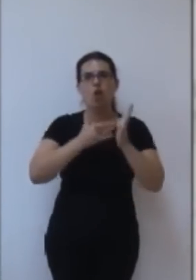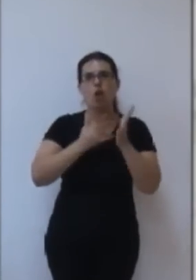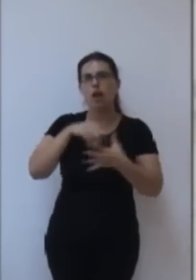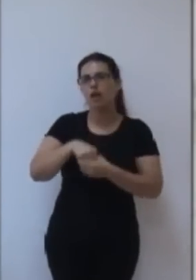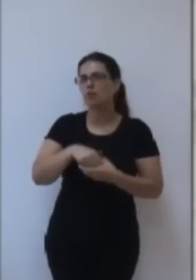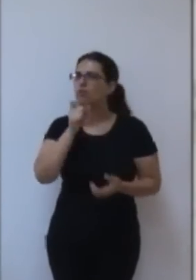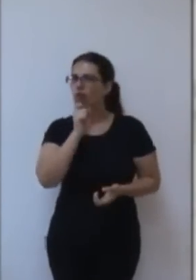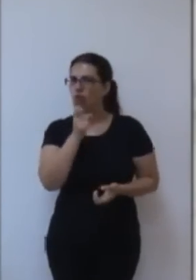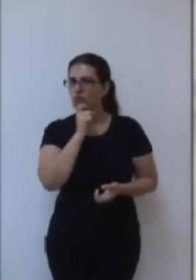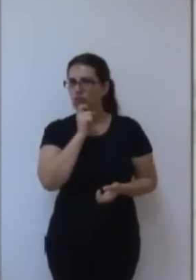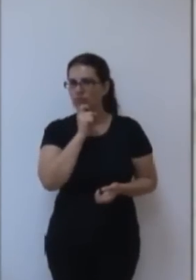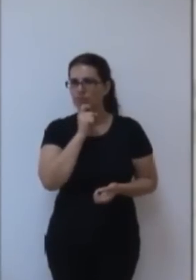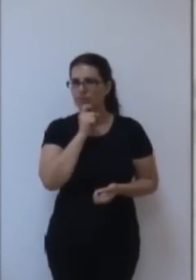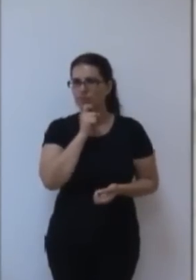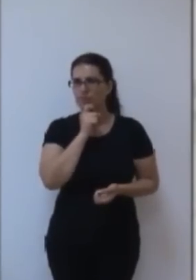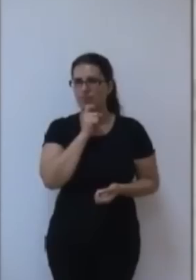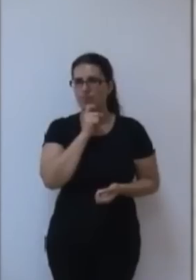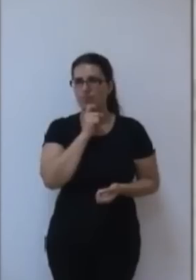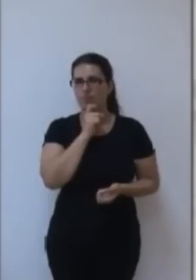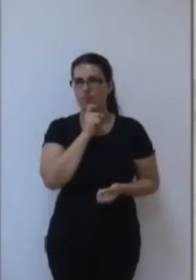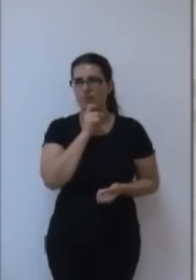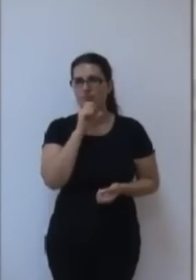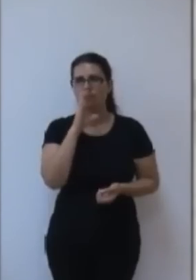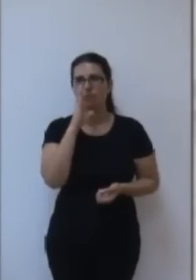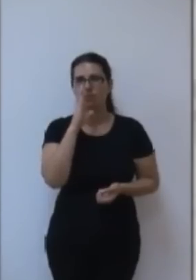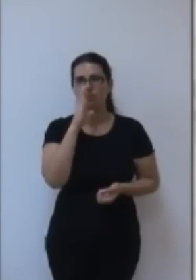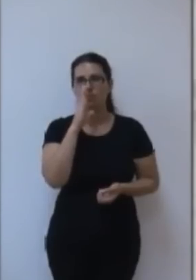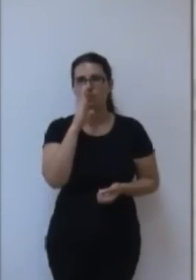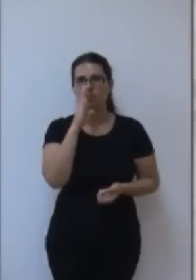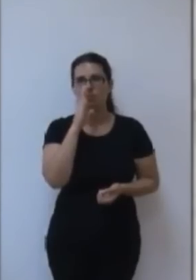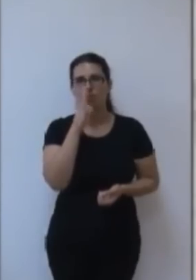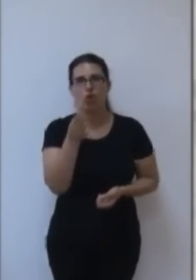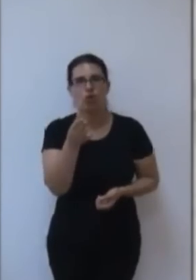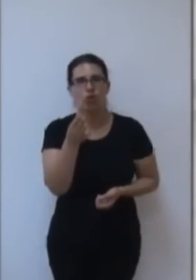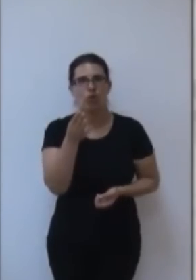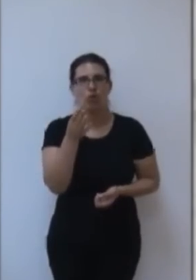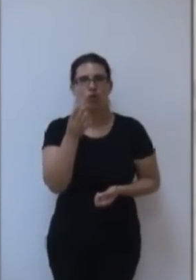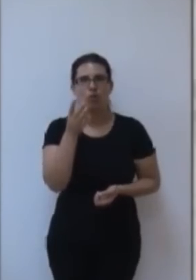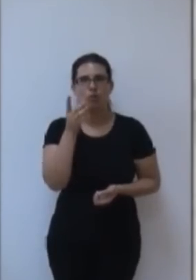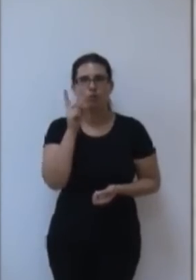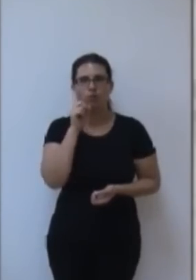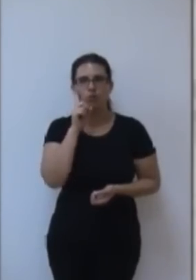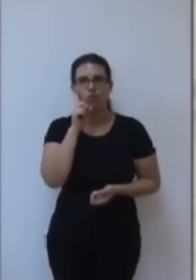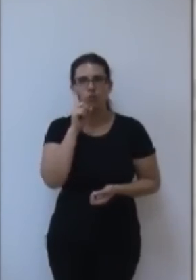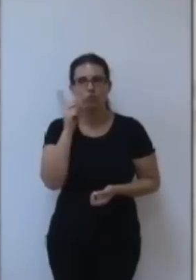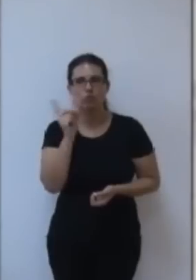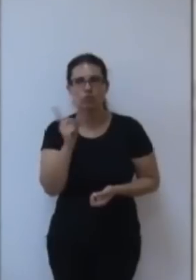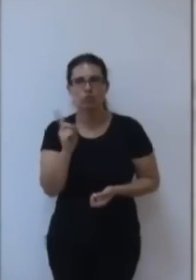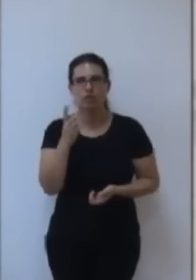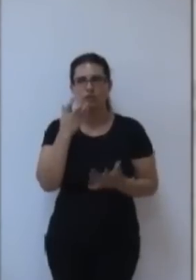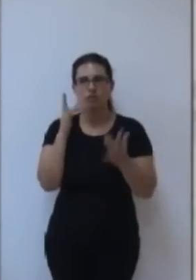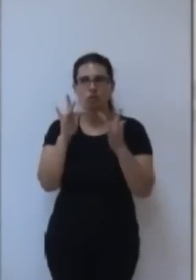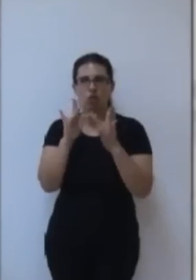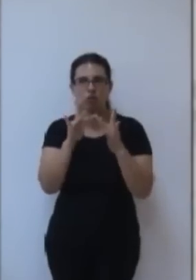Porque hablamos pues de no sé si tienen cuentas, si hablan con las personas, si